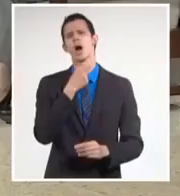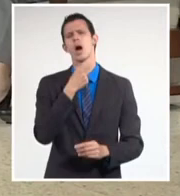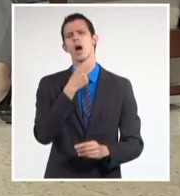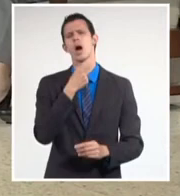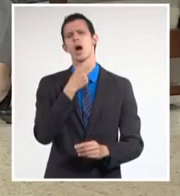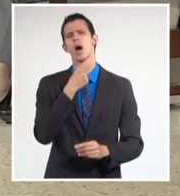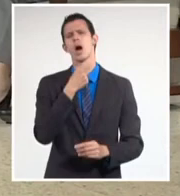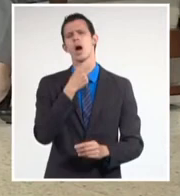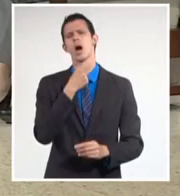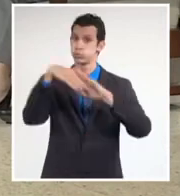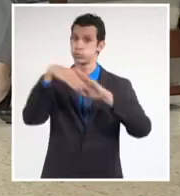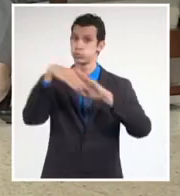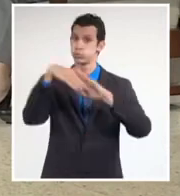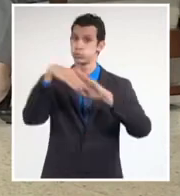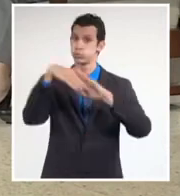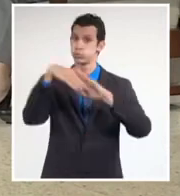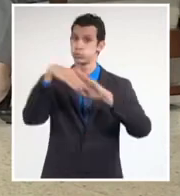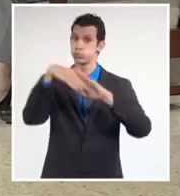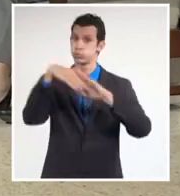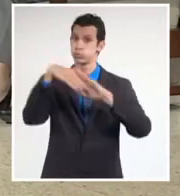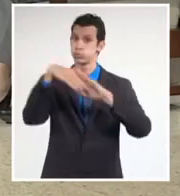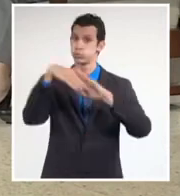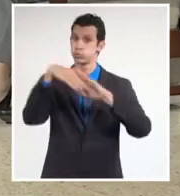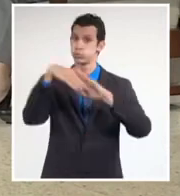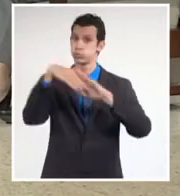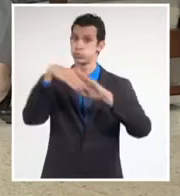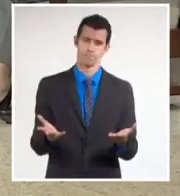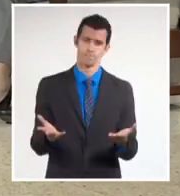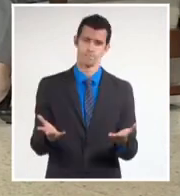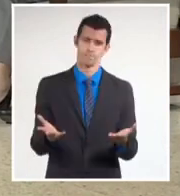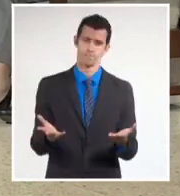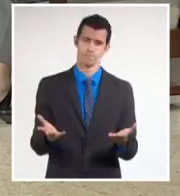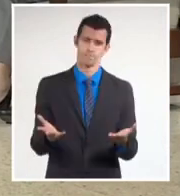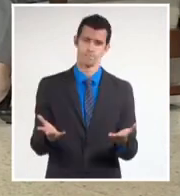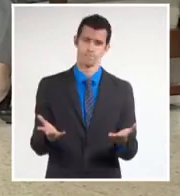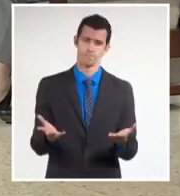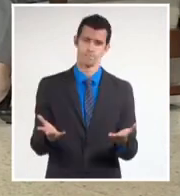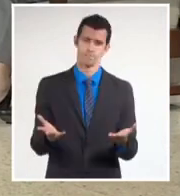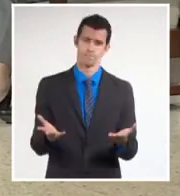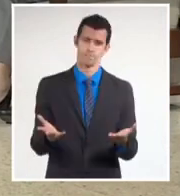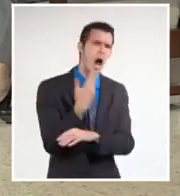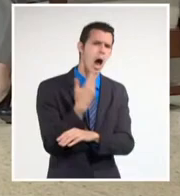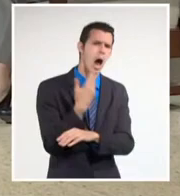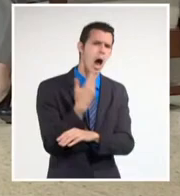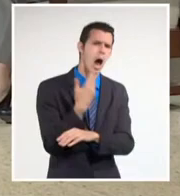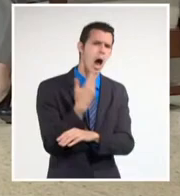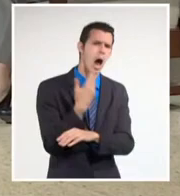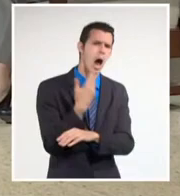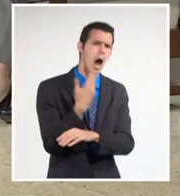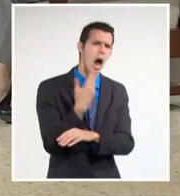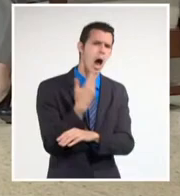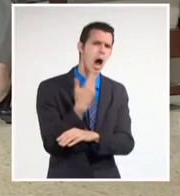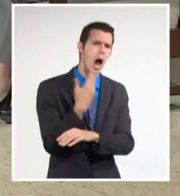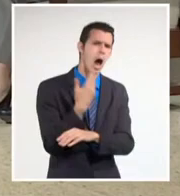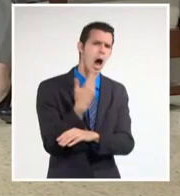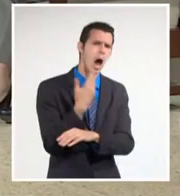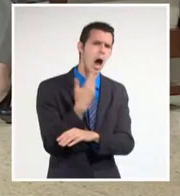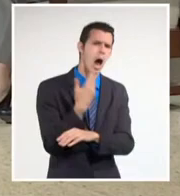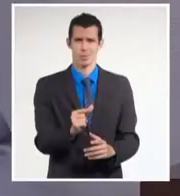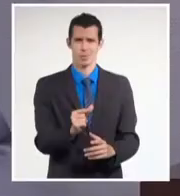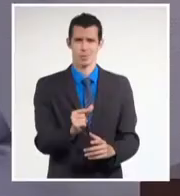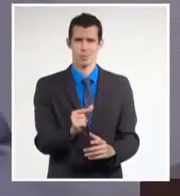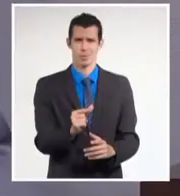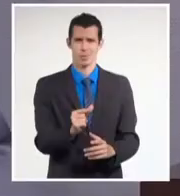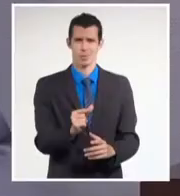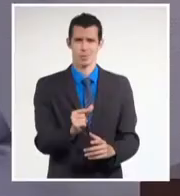un punto imaginario, sino contra los obstáculos que lucha esa persona o que lucha esa sociedad. Y entonces